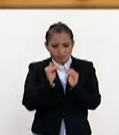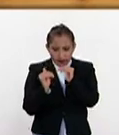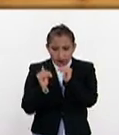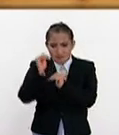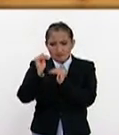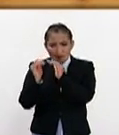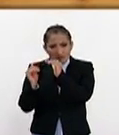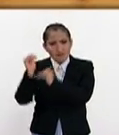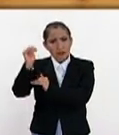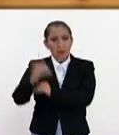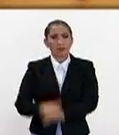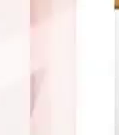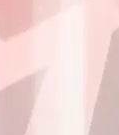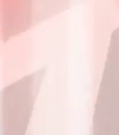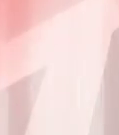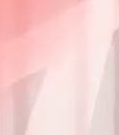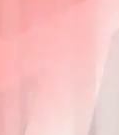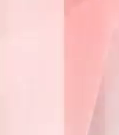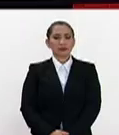crecimiento constante.